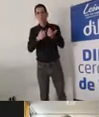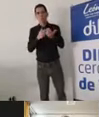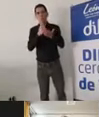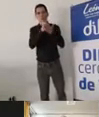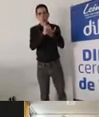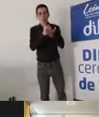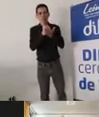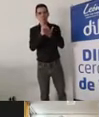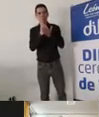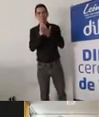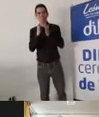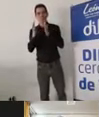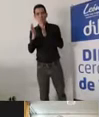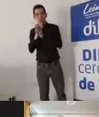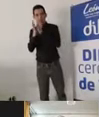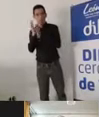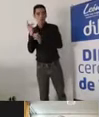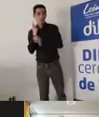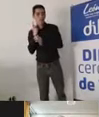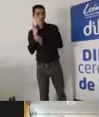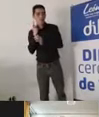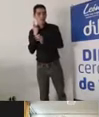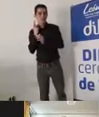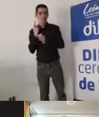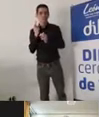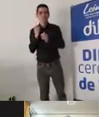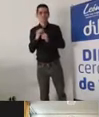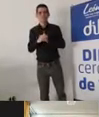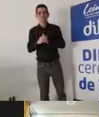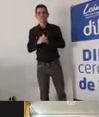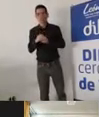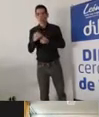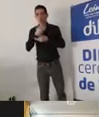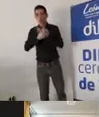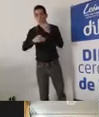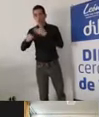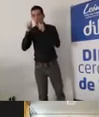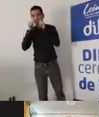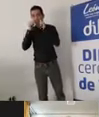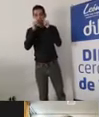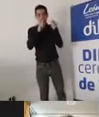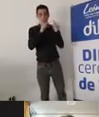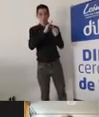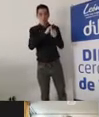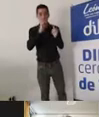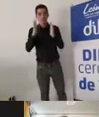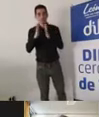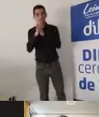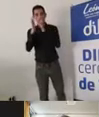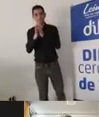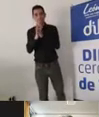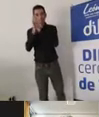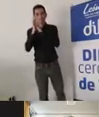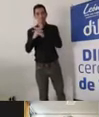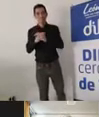una democracia que muchas veces está tan envejecida, una adultocracia, donde los mismos... Y ahí